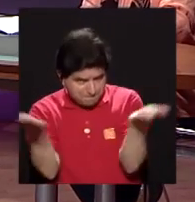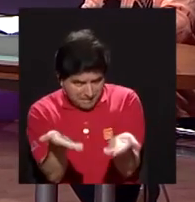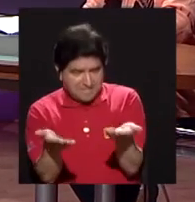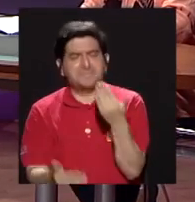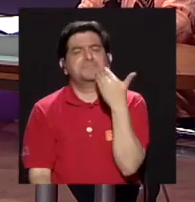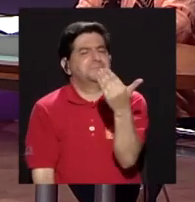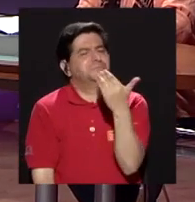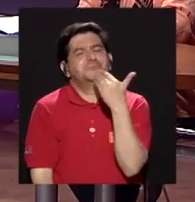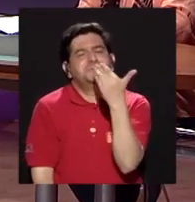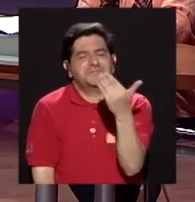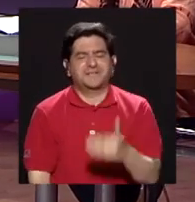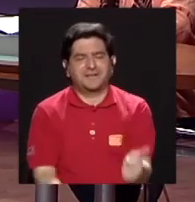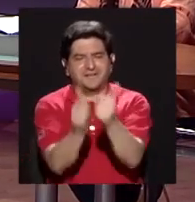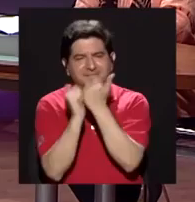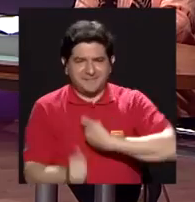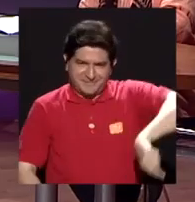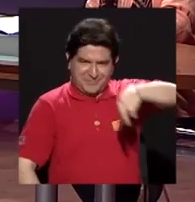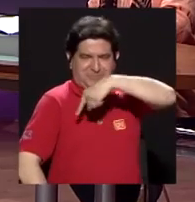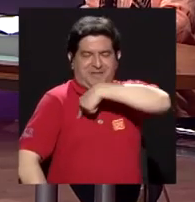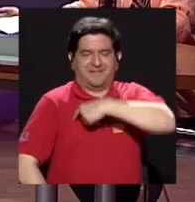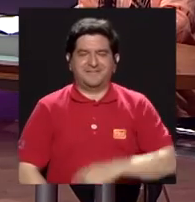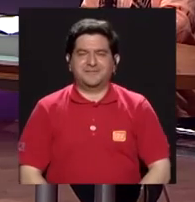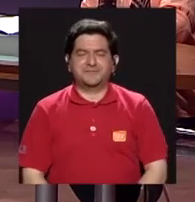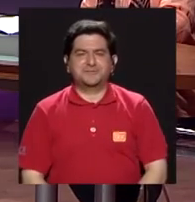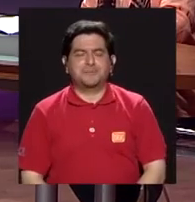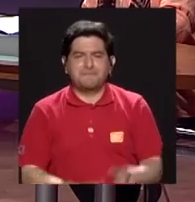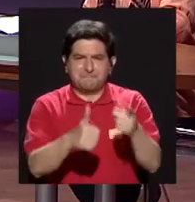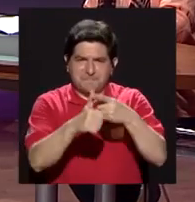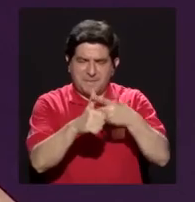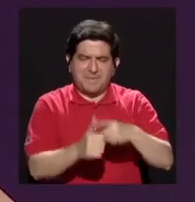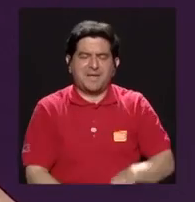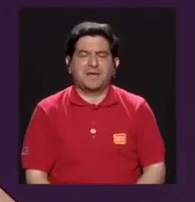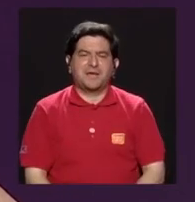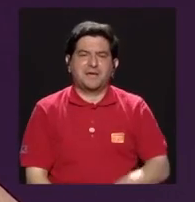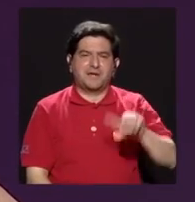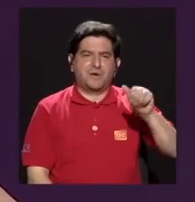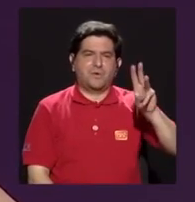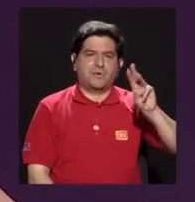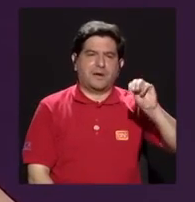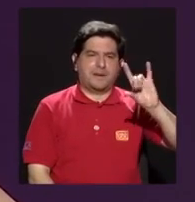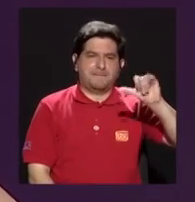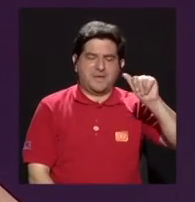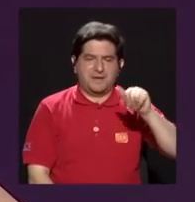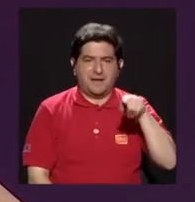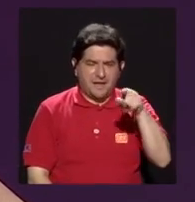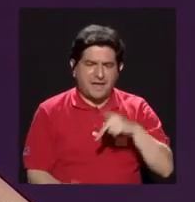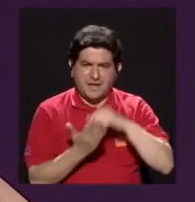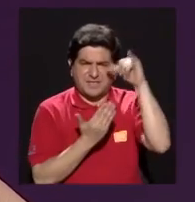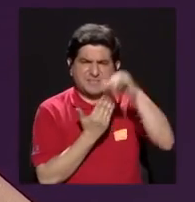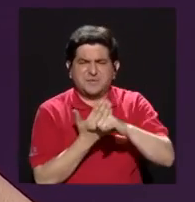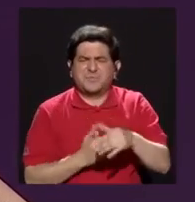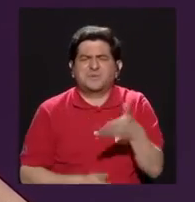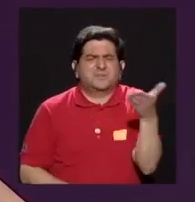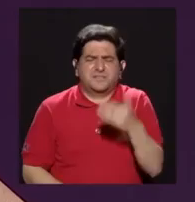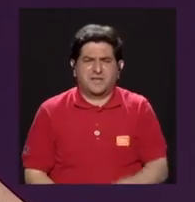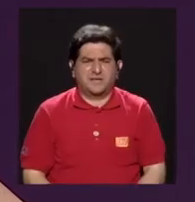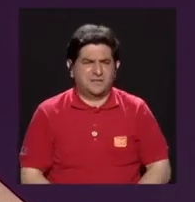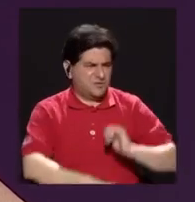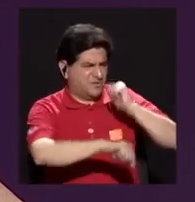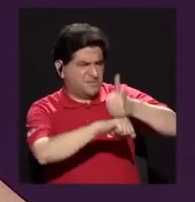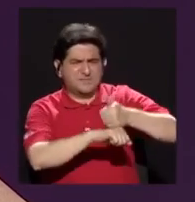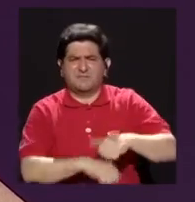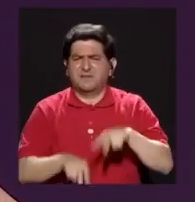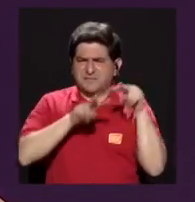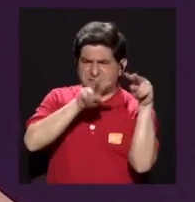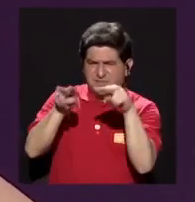muchísimas gracias por su compañía camila de qué se trata este proyecto de crear un observatorio de la imagen de las mujeres